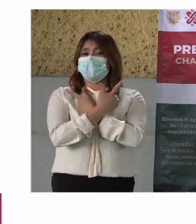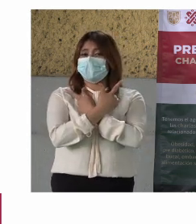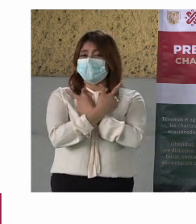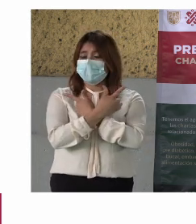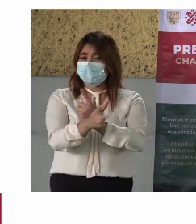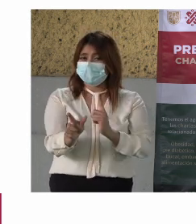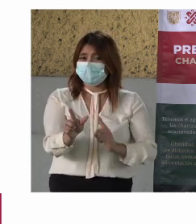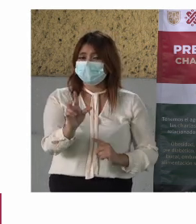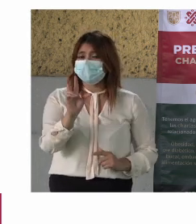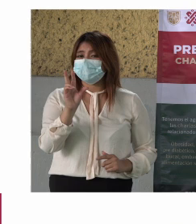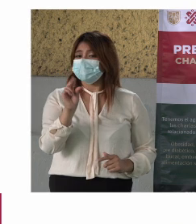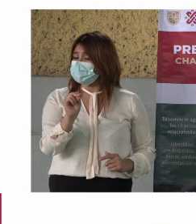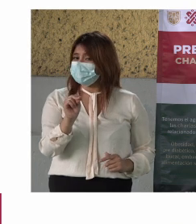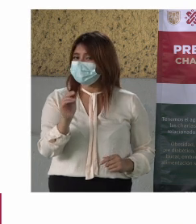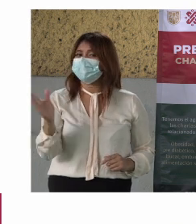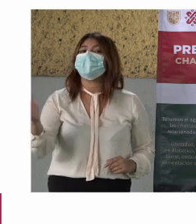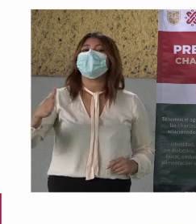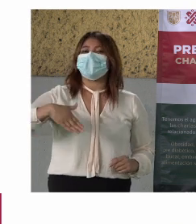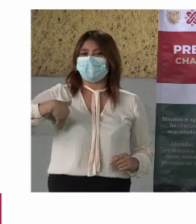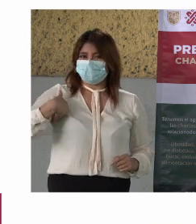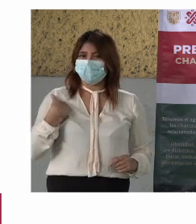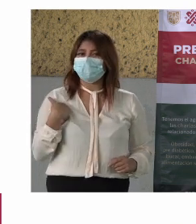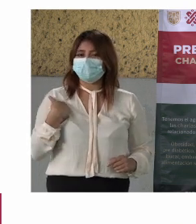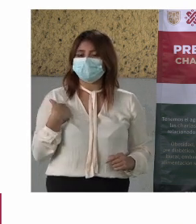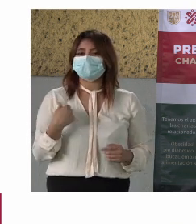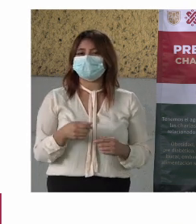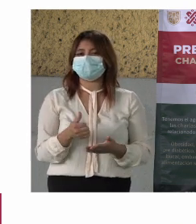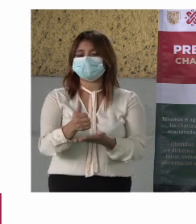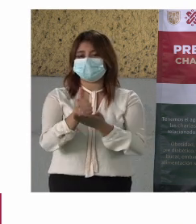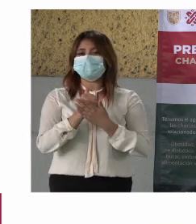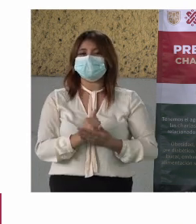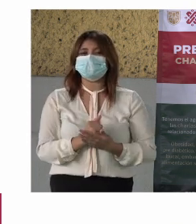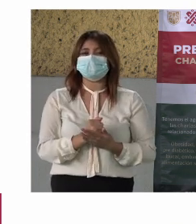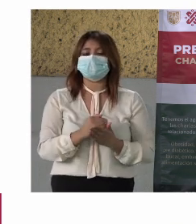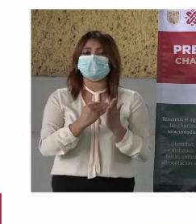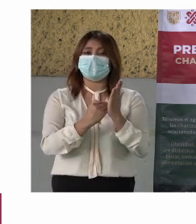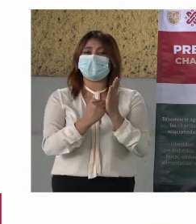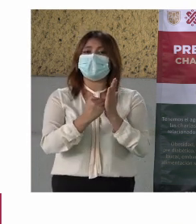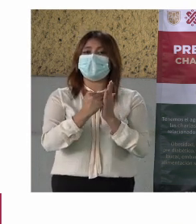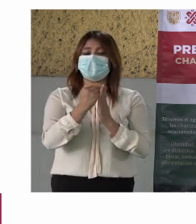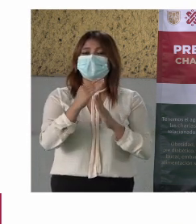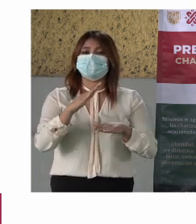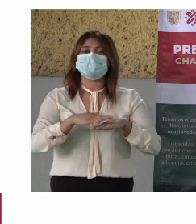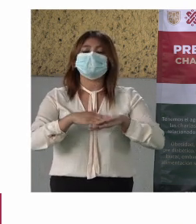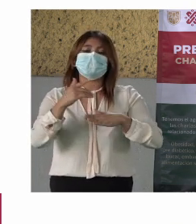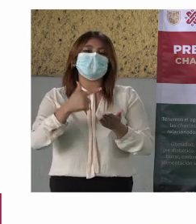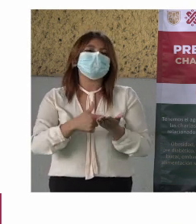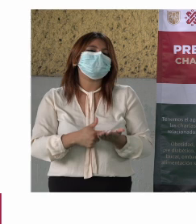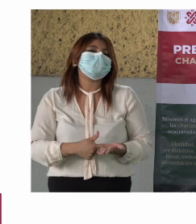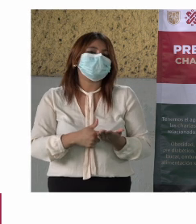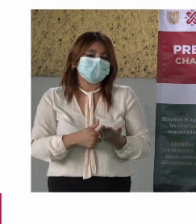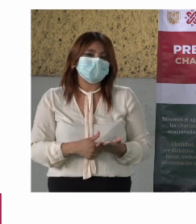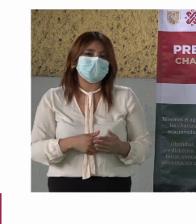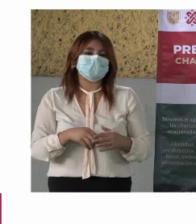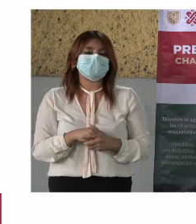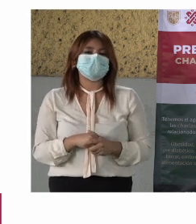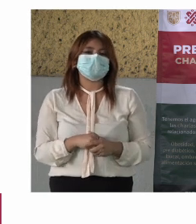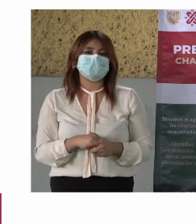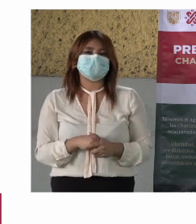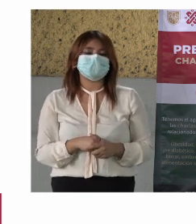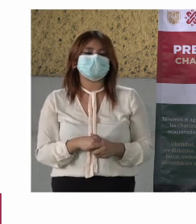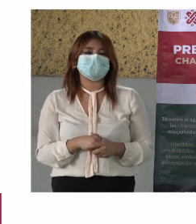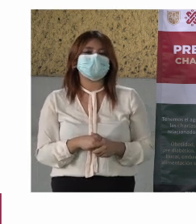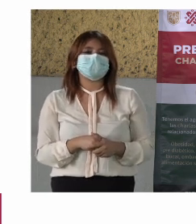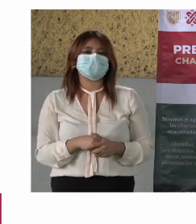a almacenarla en el hígado. Además, incrementa la generación de grasa e inhibe la destrucción de grasa